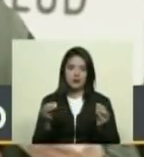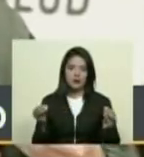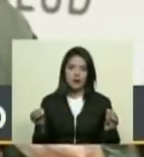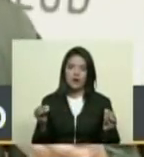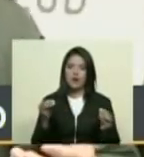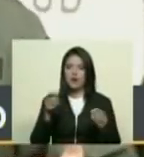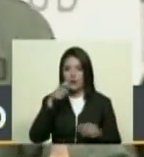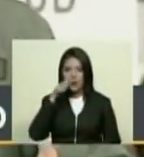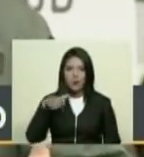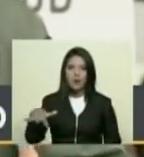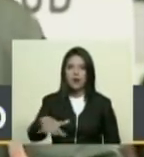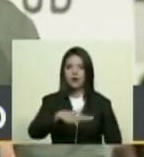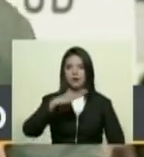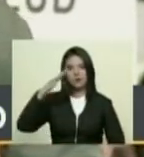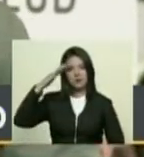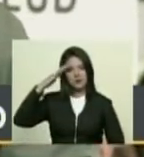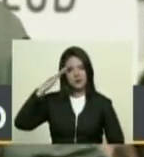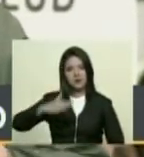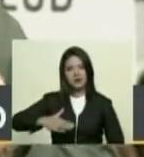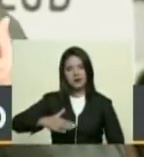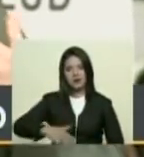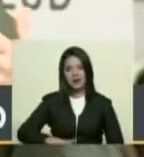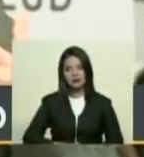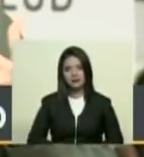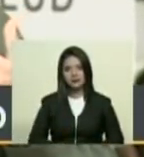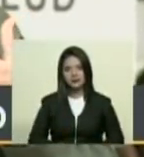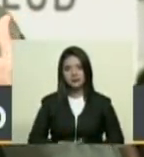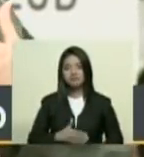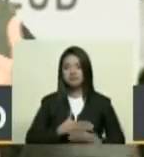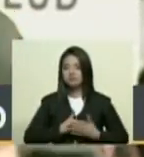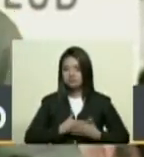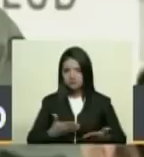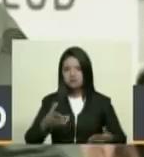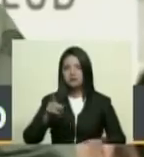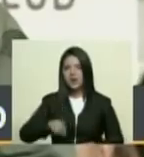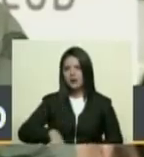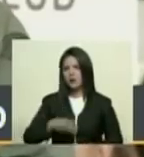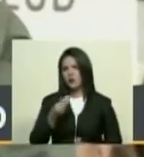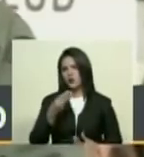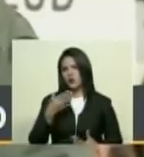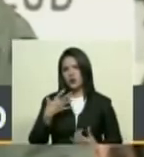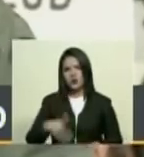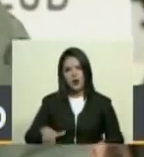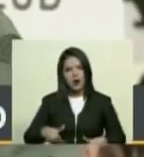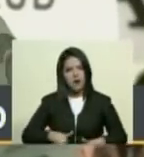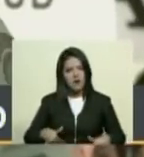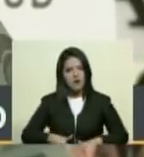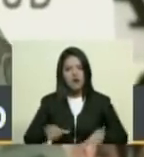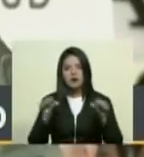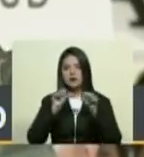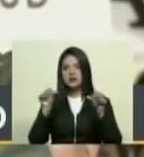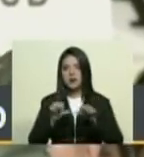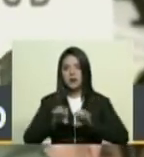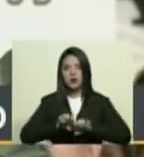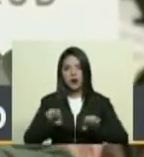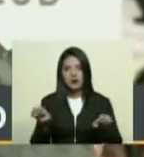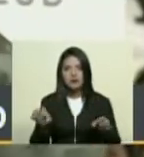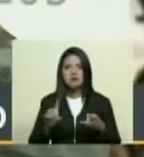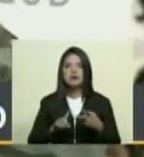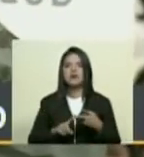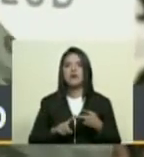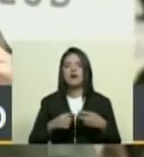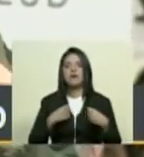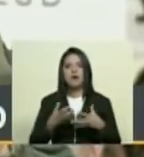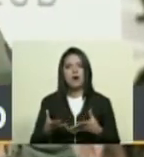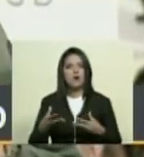de nuestro pueblo militar, donde hemos puesto también bastante esfuerzo en el sistema educativo, donde hemos